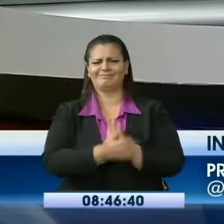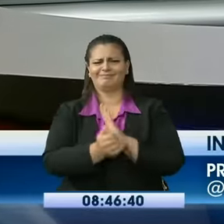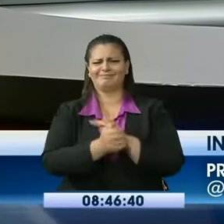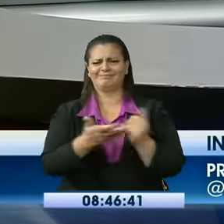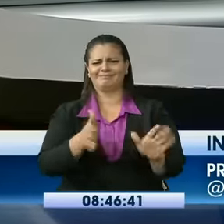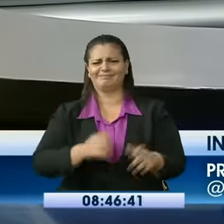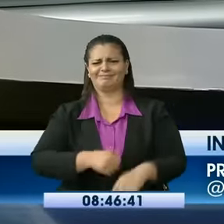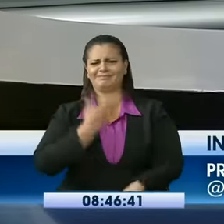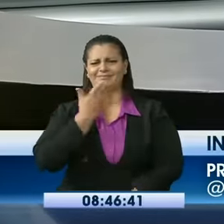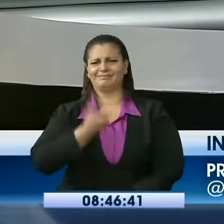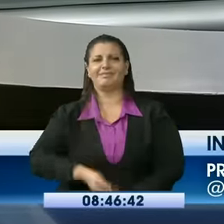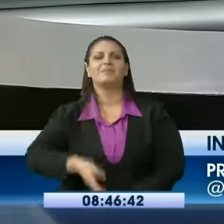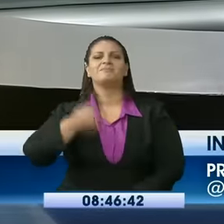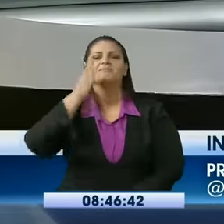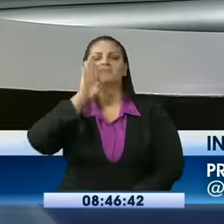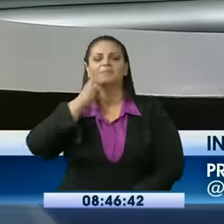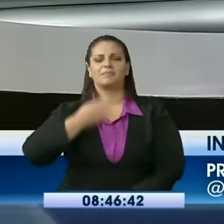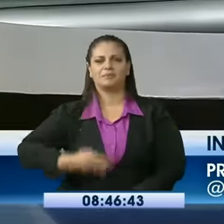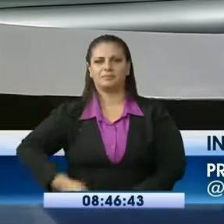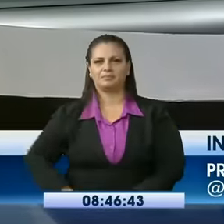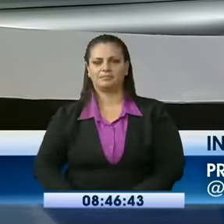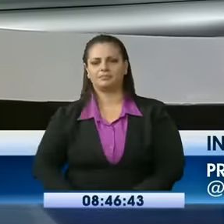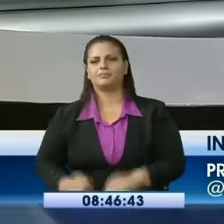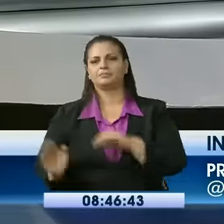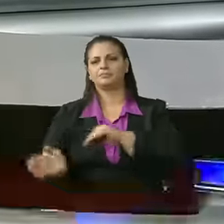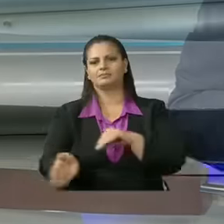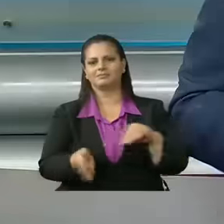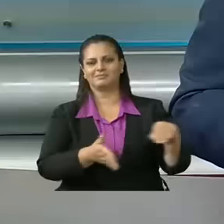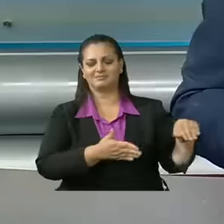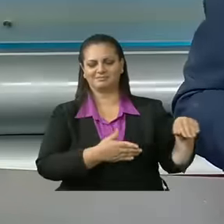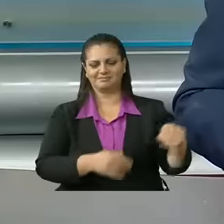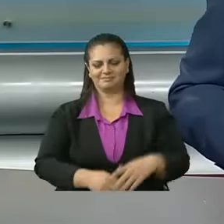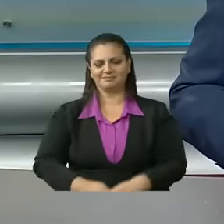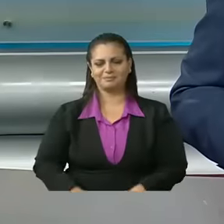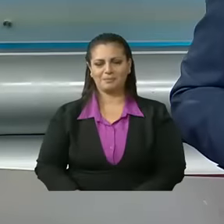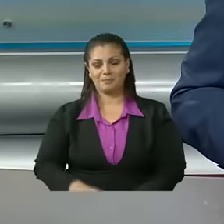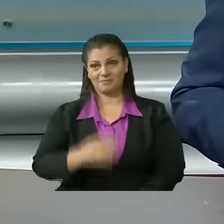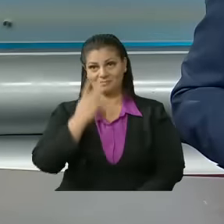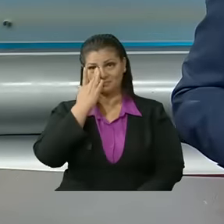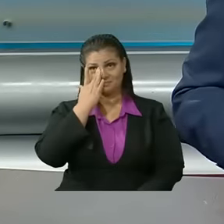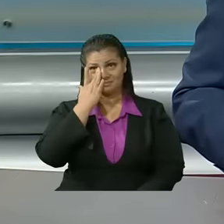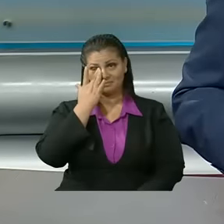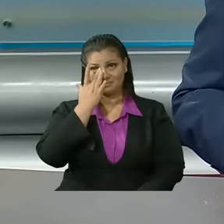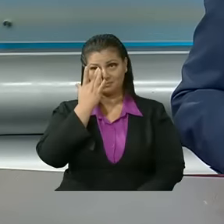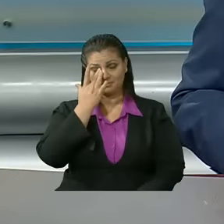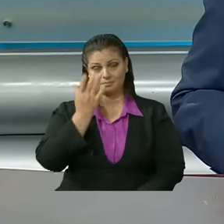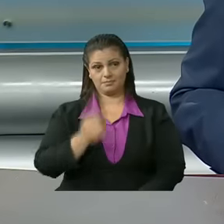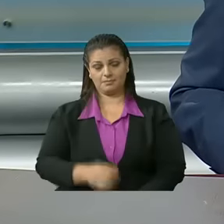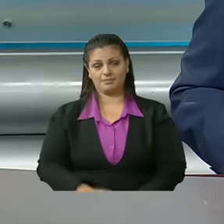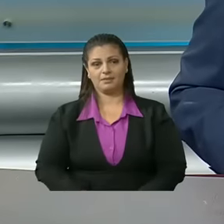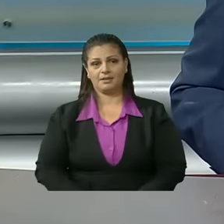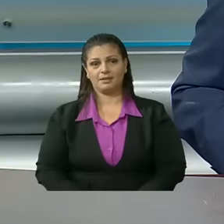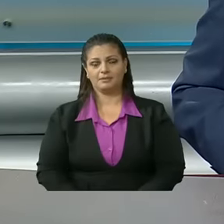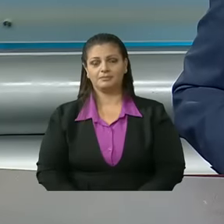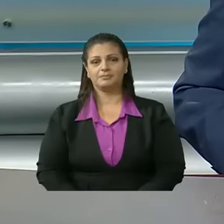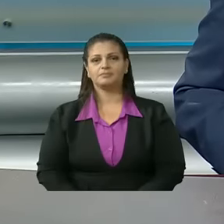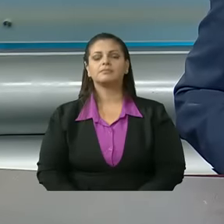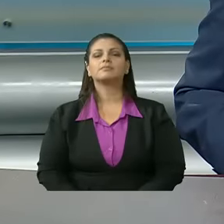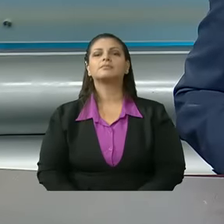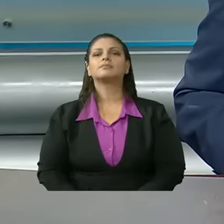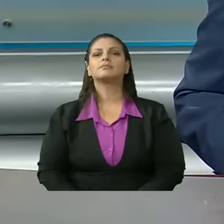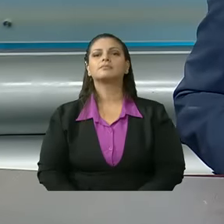Bueno, ya hablé con Jimmy, ahora vamos con otra información. No se olvide entonces ya de inscribir a la madrina. Vamos a esta